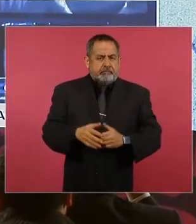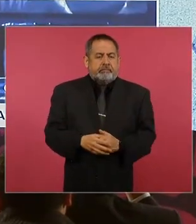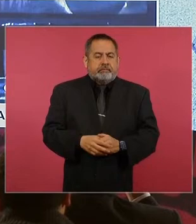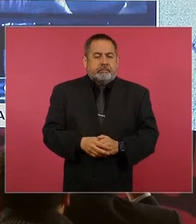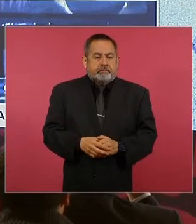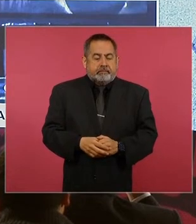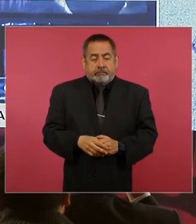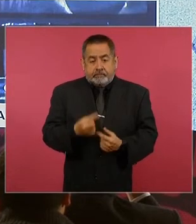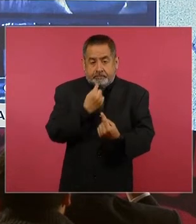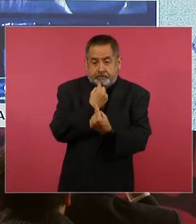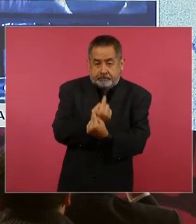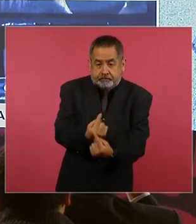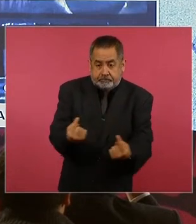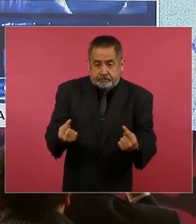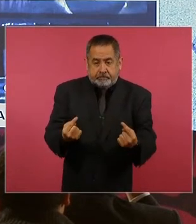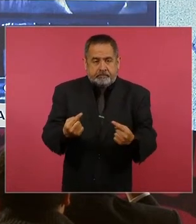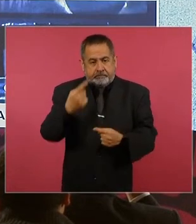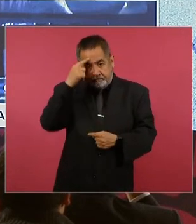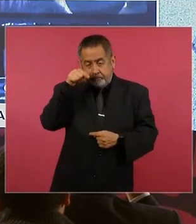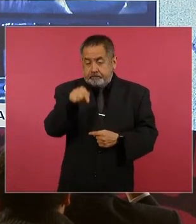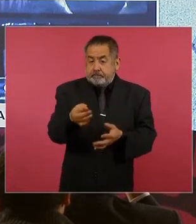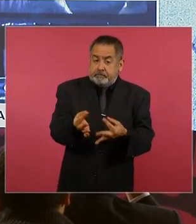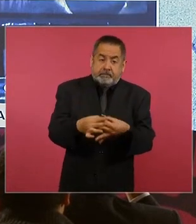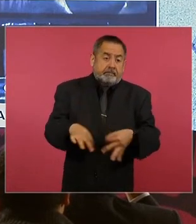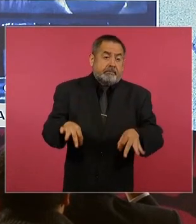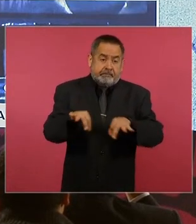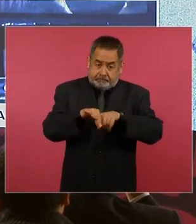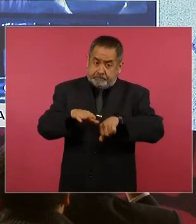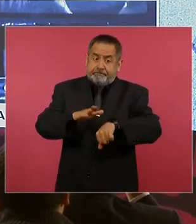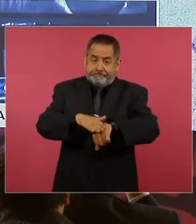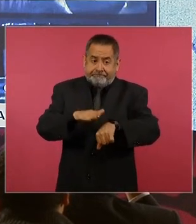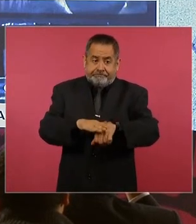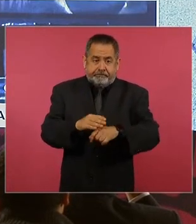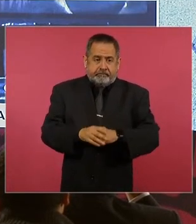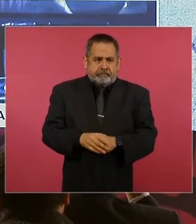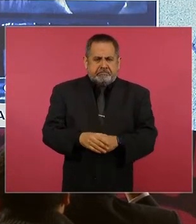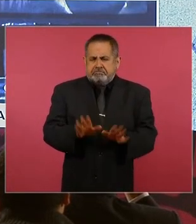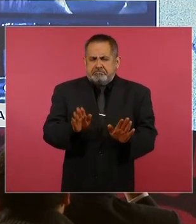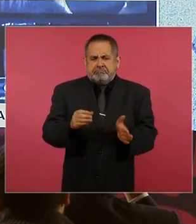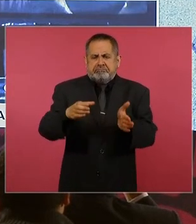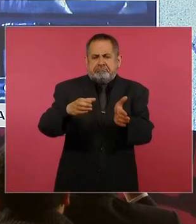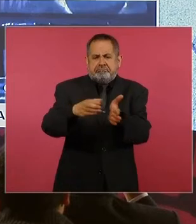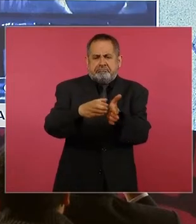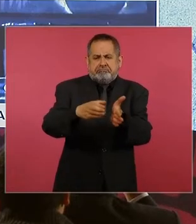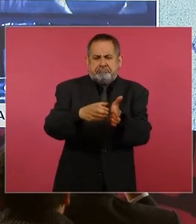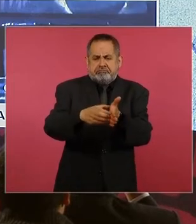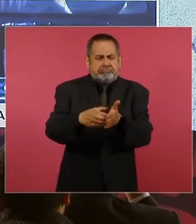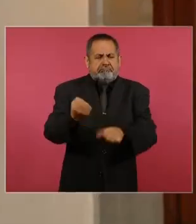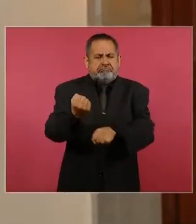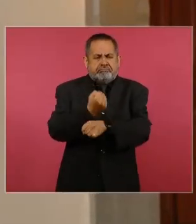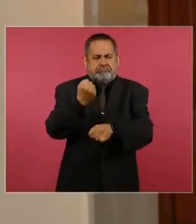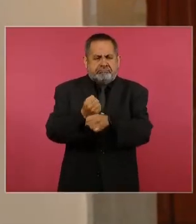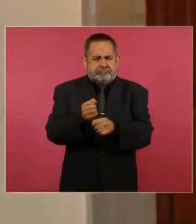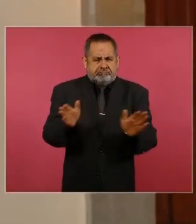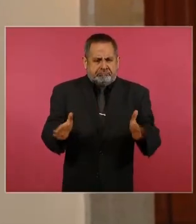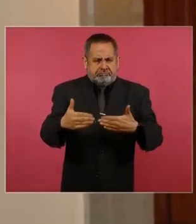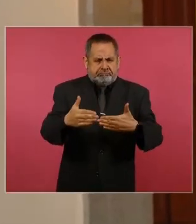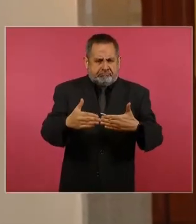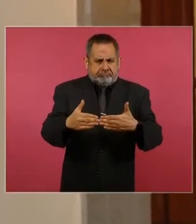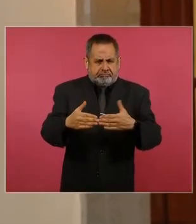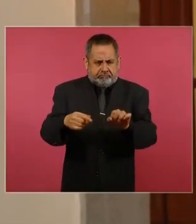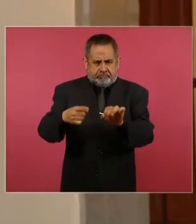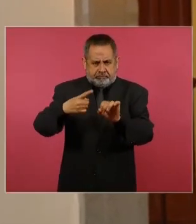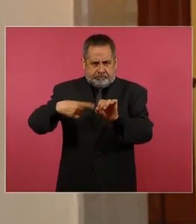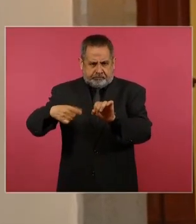sobre todo los niños, para mí esto es muy importante, una caja, es una caja de zapatos. Le hacen un